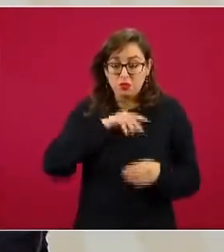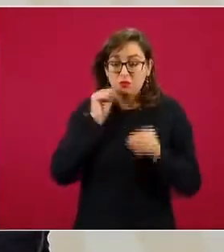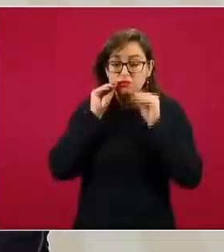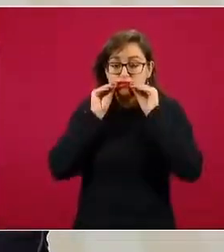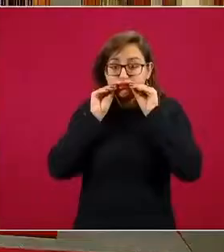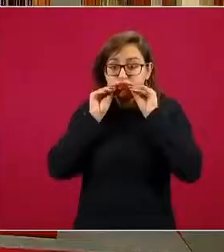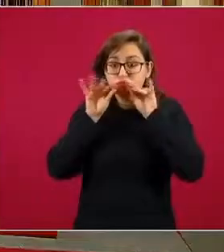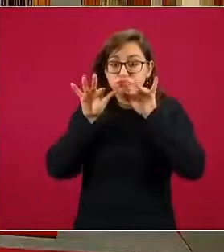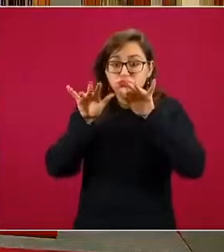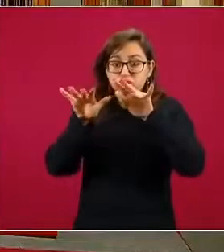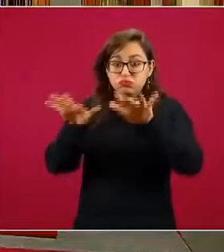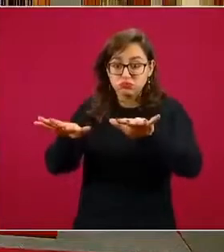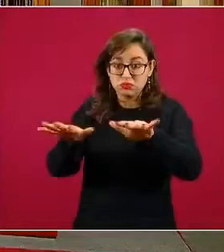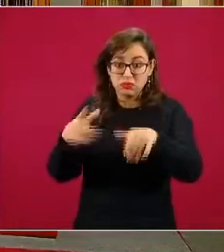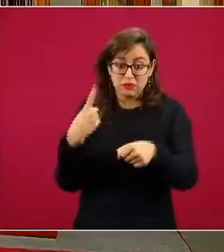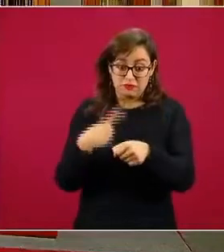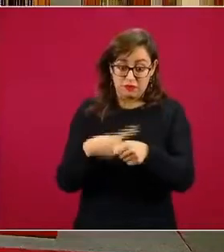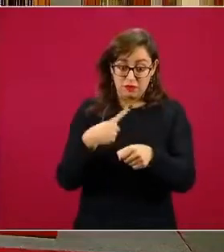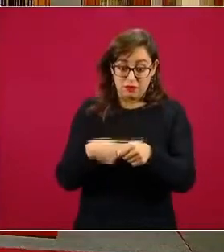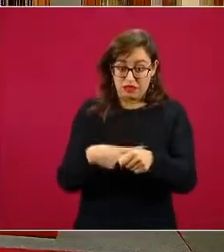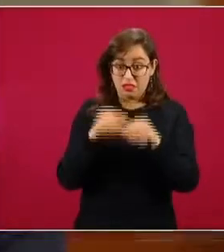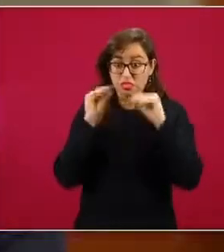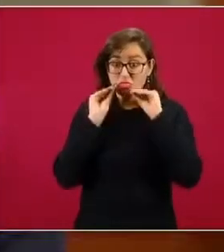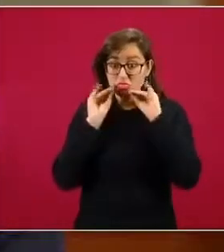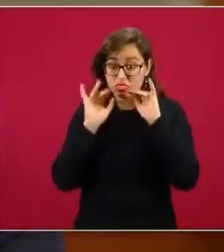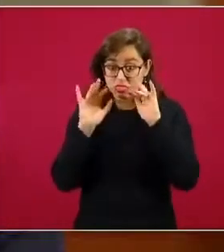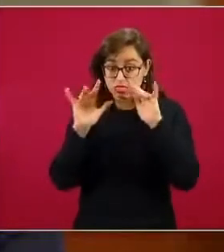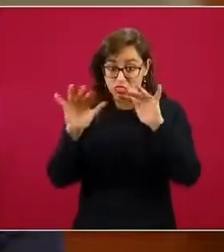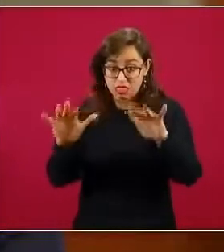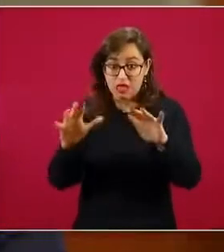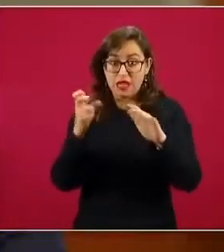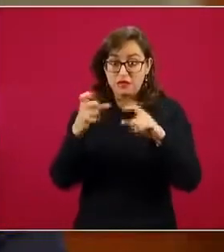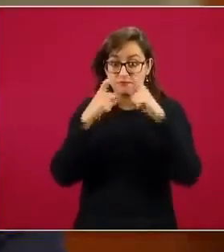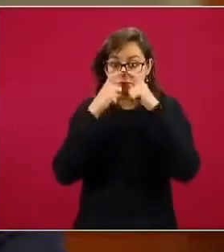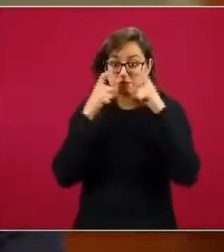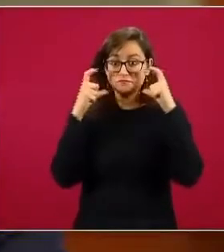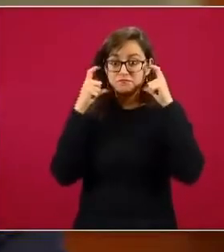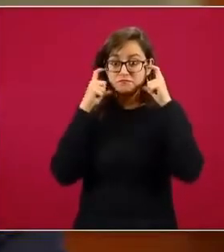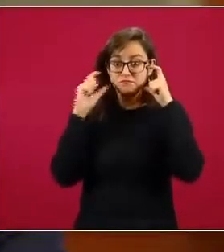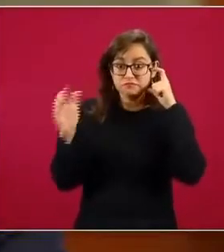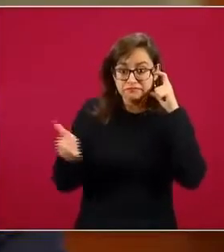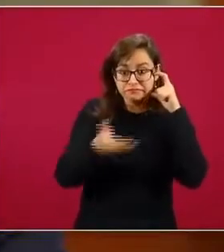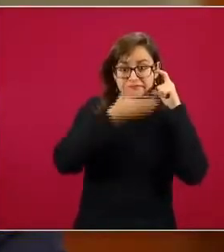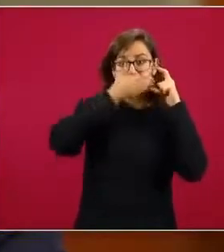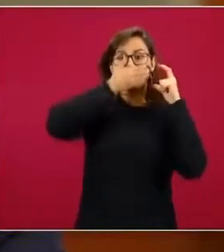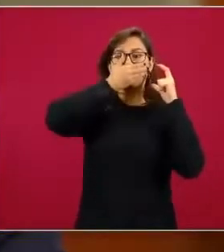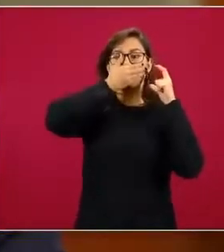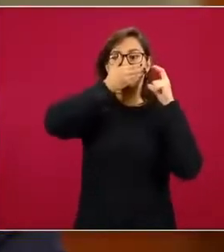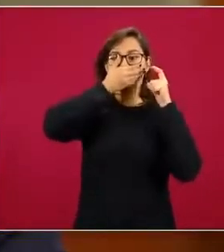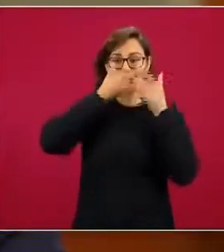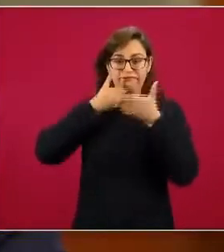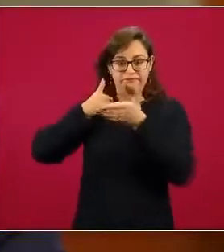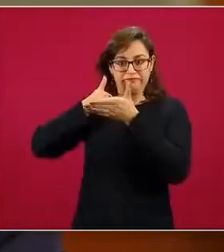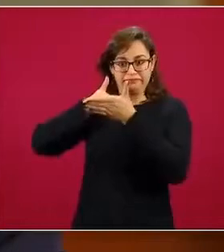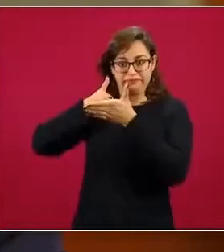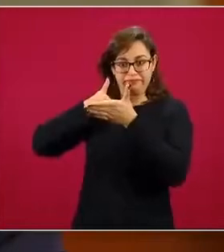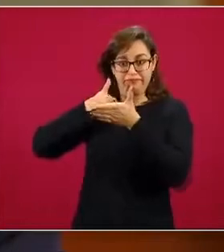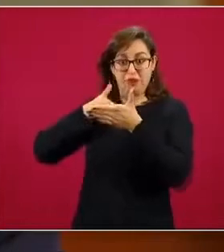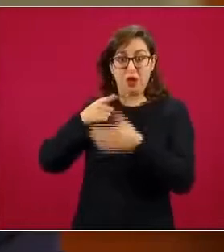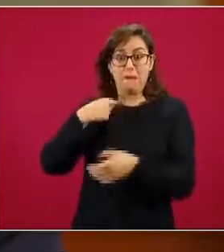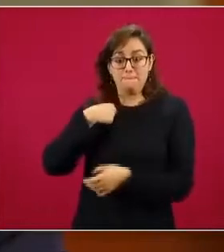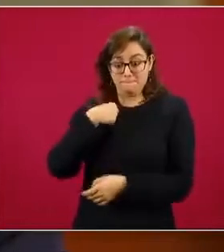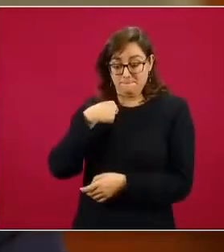le escupo, lo voy a hacer enfermar. Entonces, el uso de cubrebocas, de